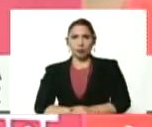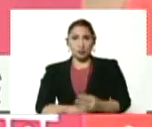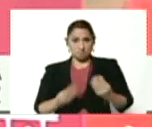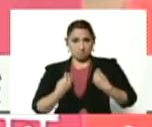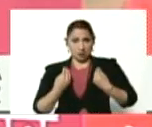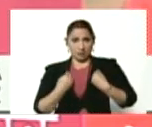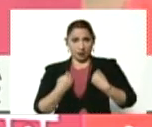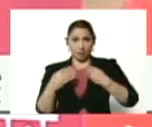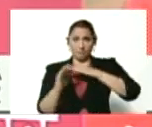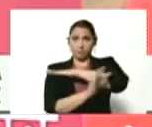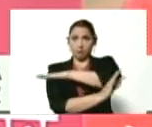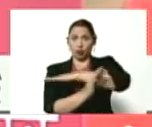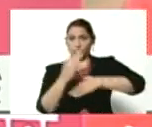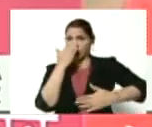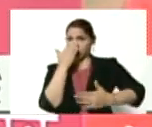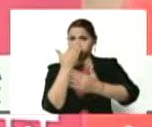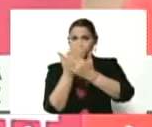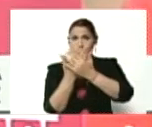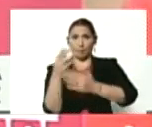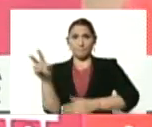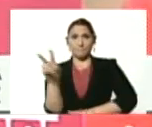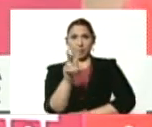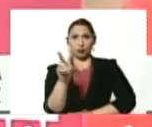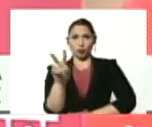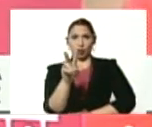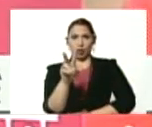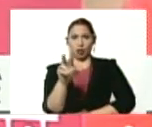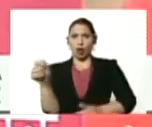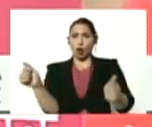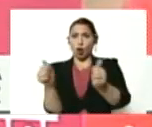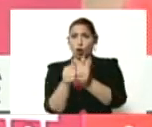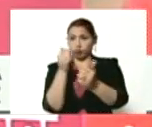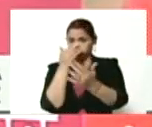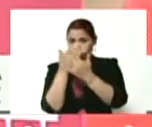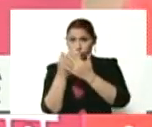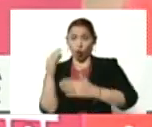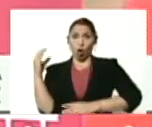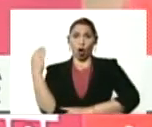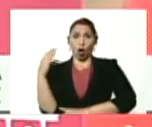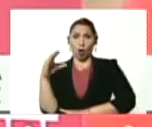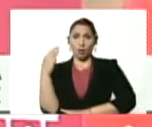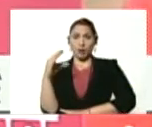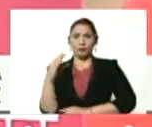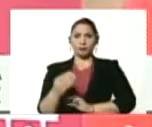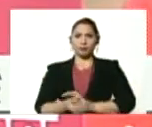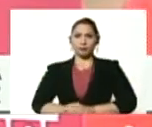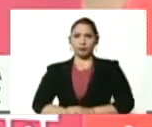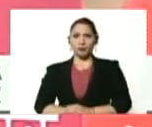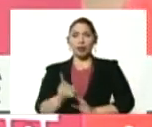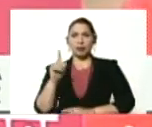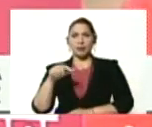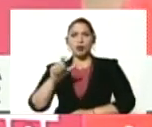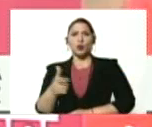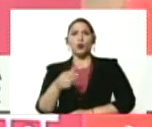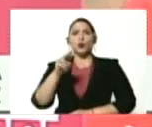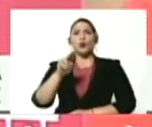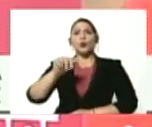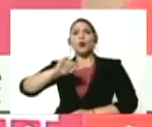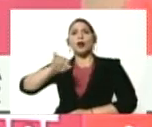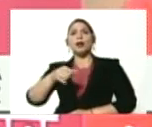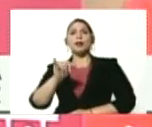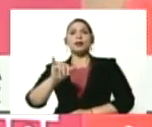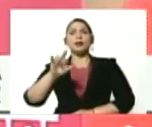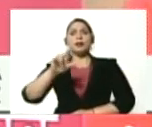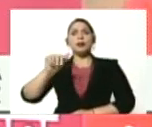la frontera occidental de Venezuela con Colombia y en La Guajira y el norte